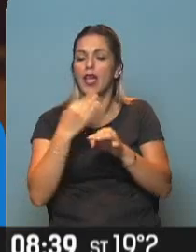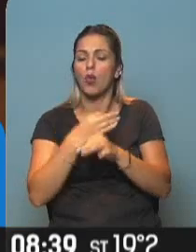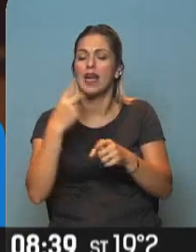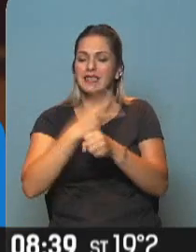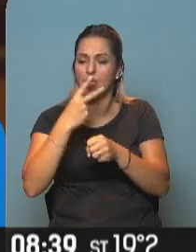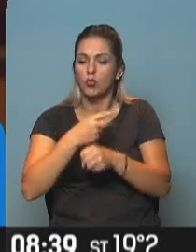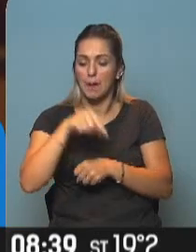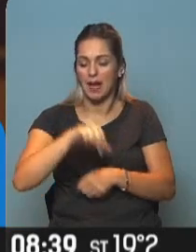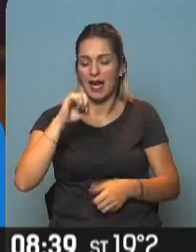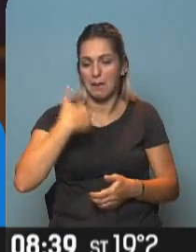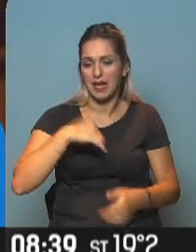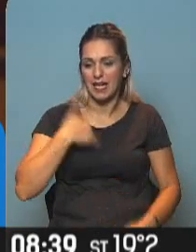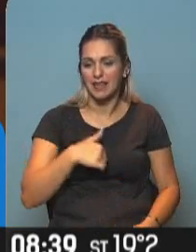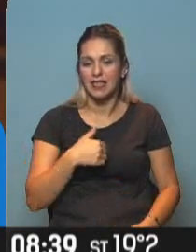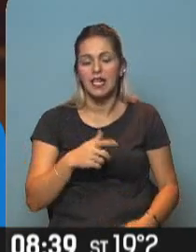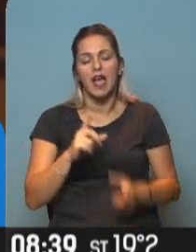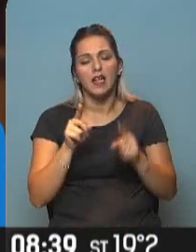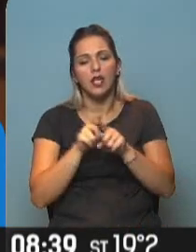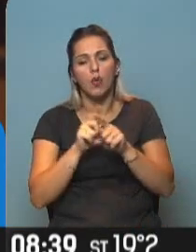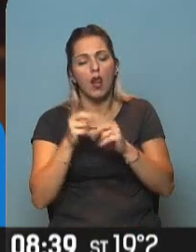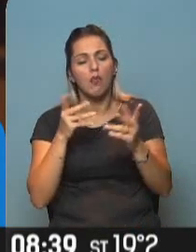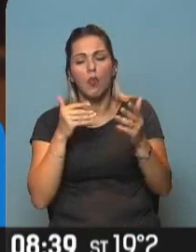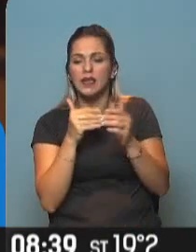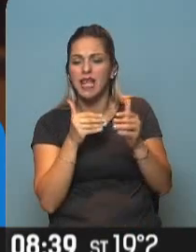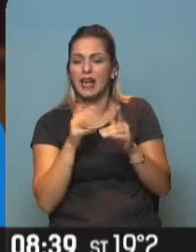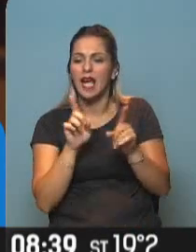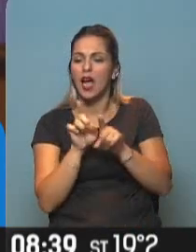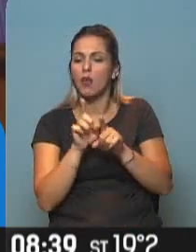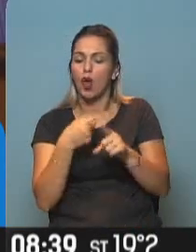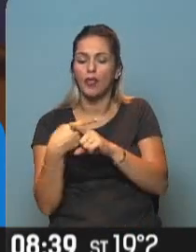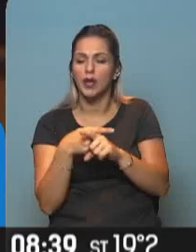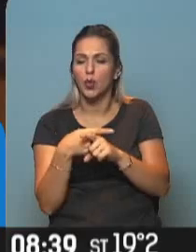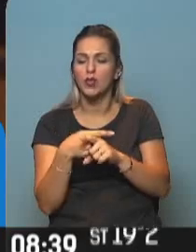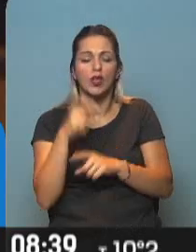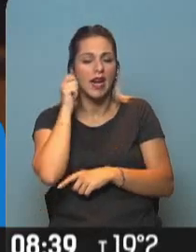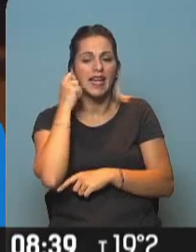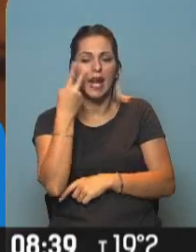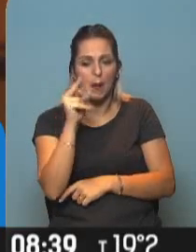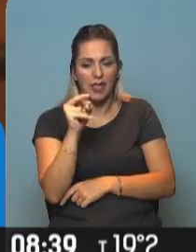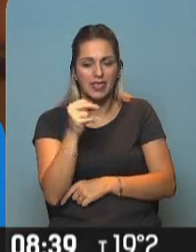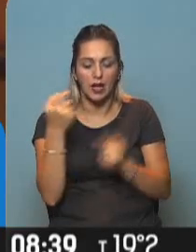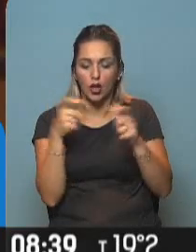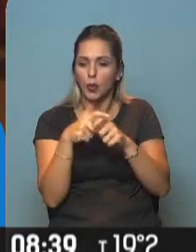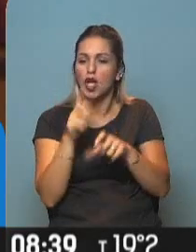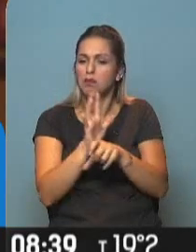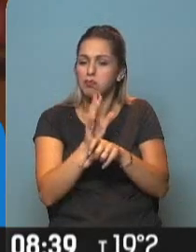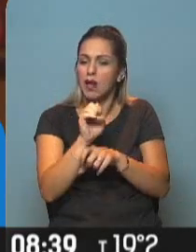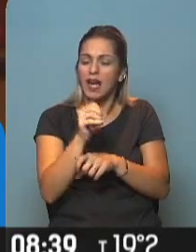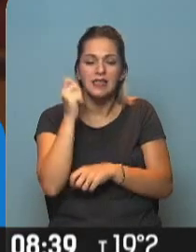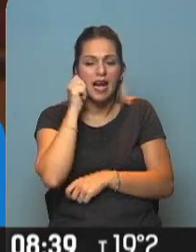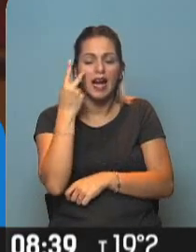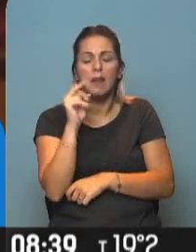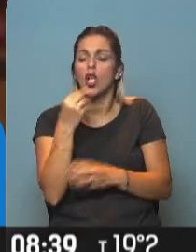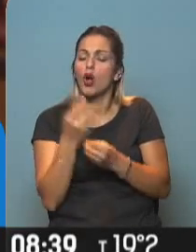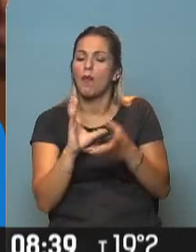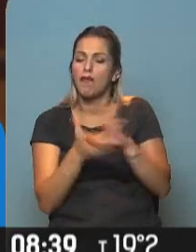muy cercano a lo que se está discutiendo y dialogando en el g20 que es con qué secundaria con